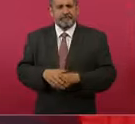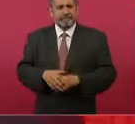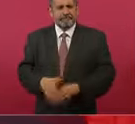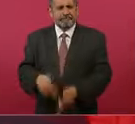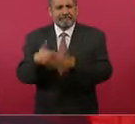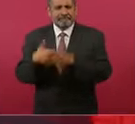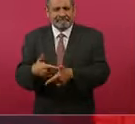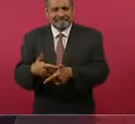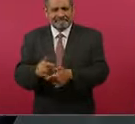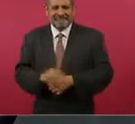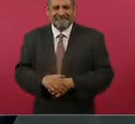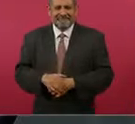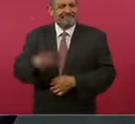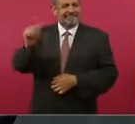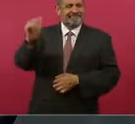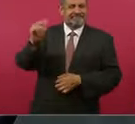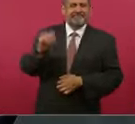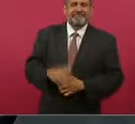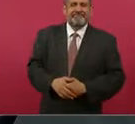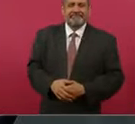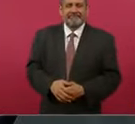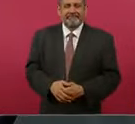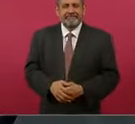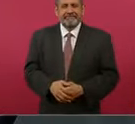Continuará. Adiós, adiós.